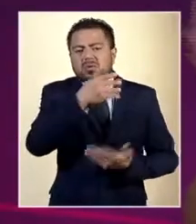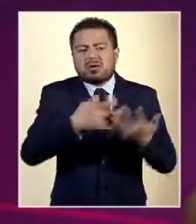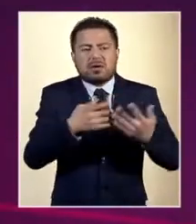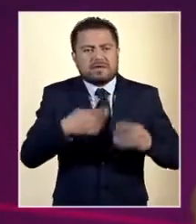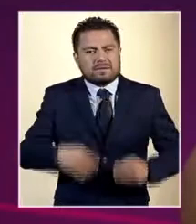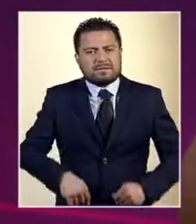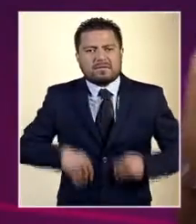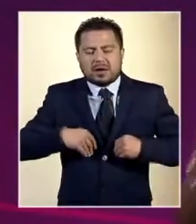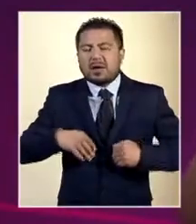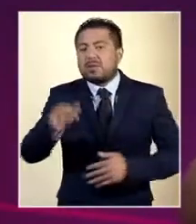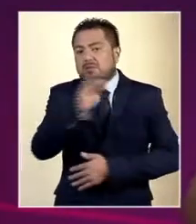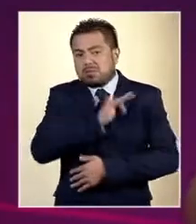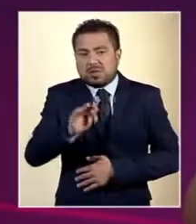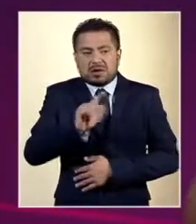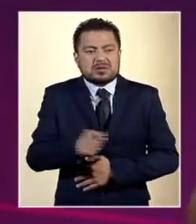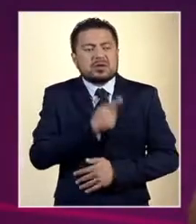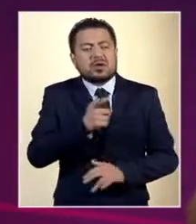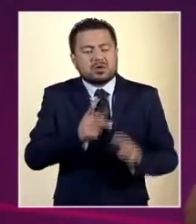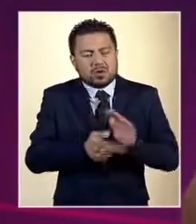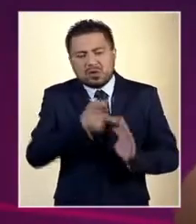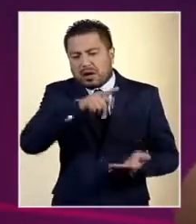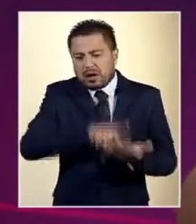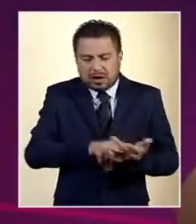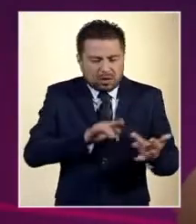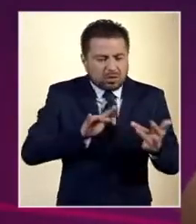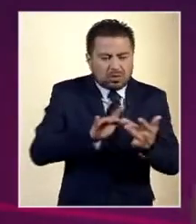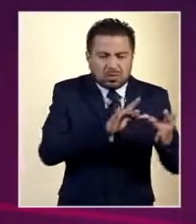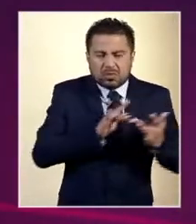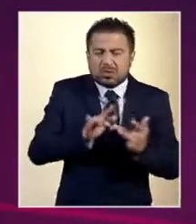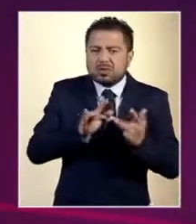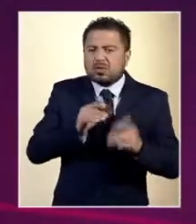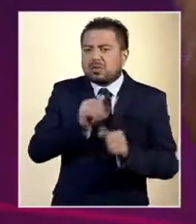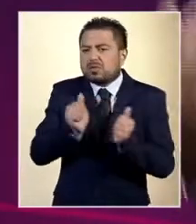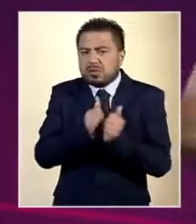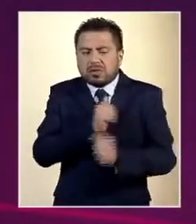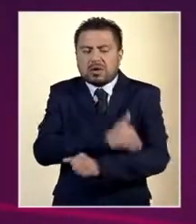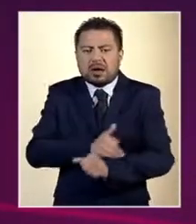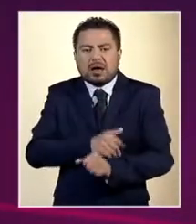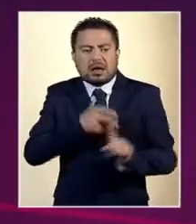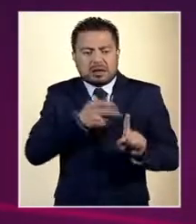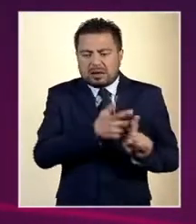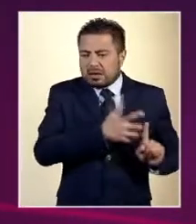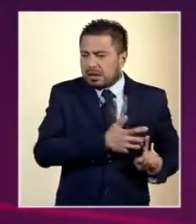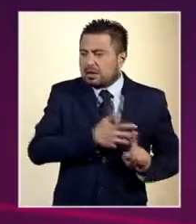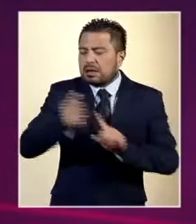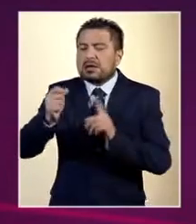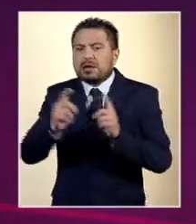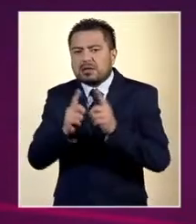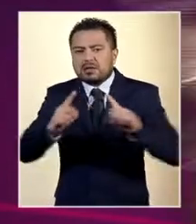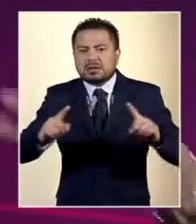vida. Y puede ser volver a entrar en contacto con la familia. Eso nos ha llevado también a